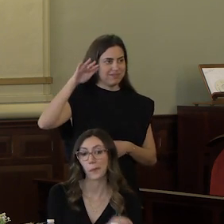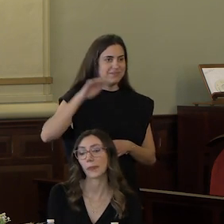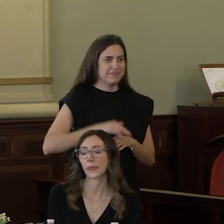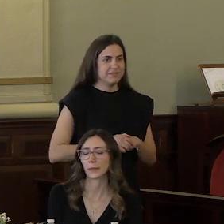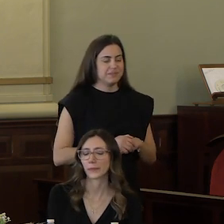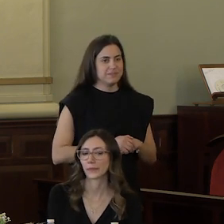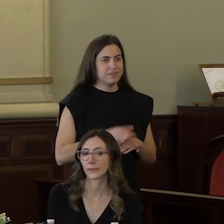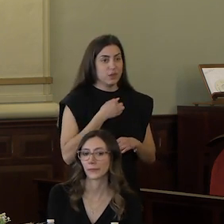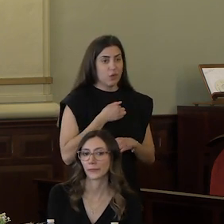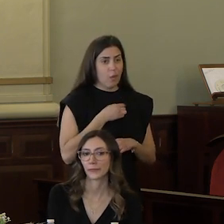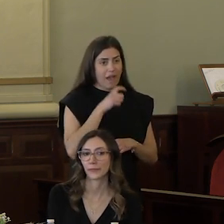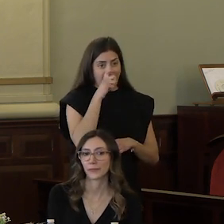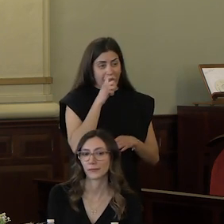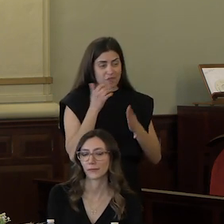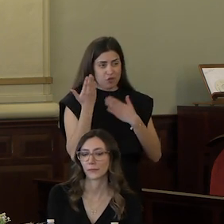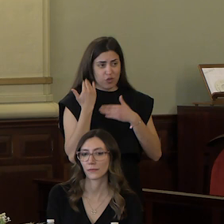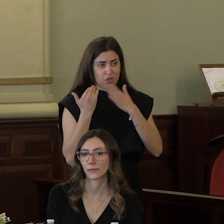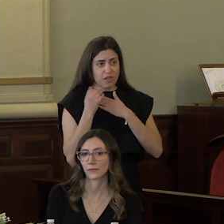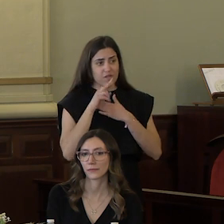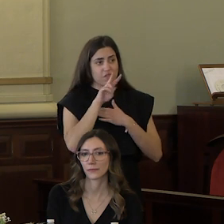Yo hace unos años, en el